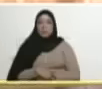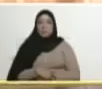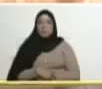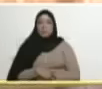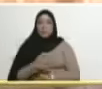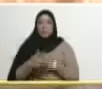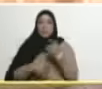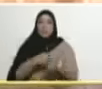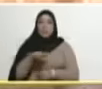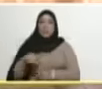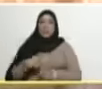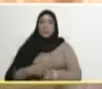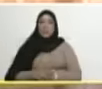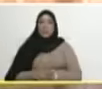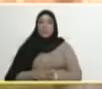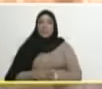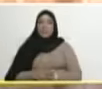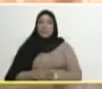convocada